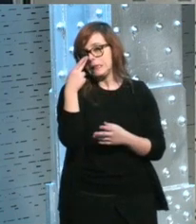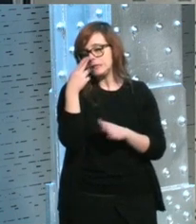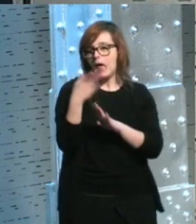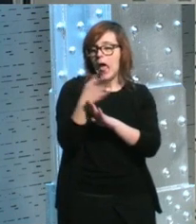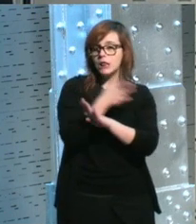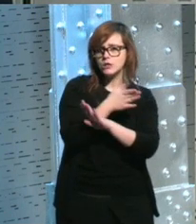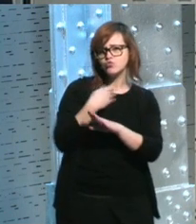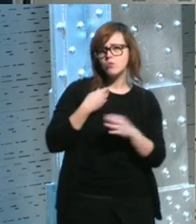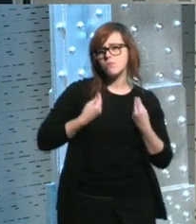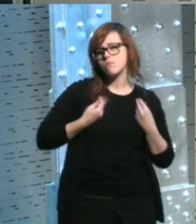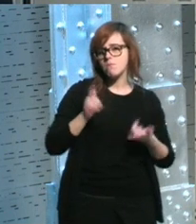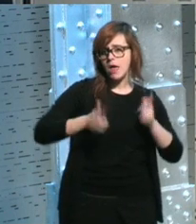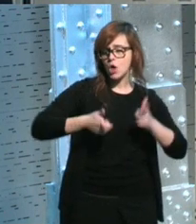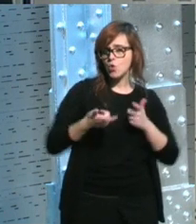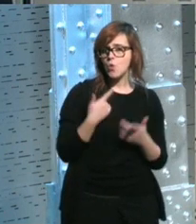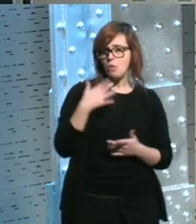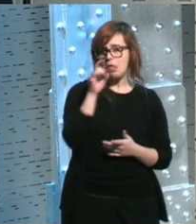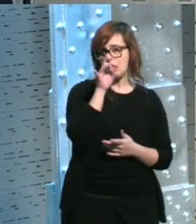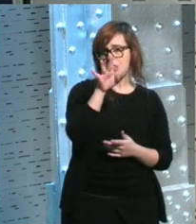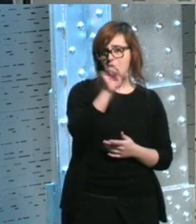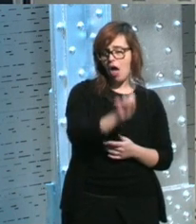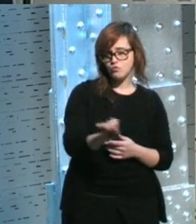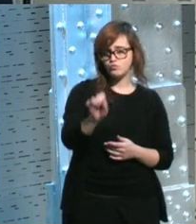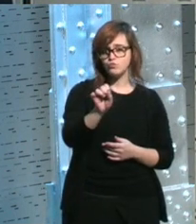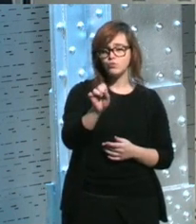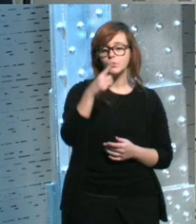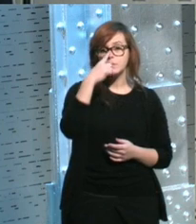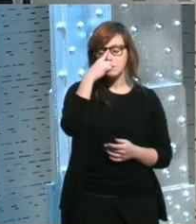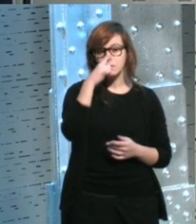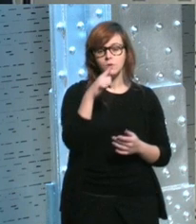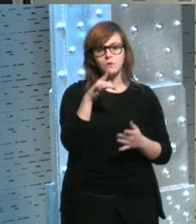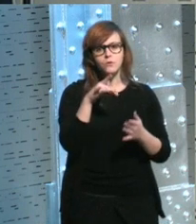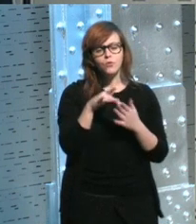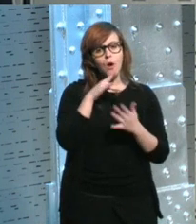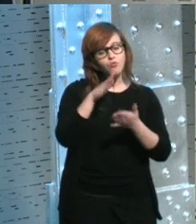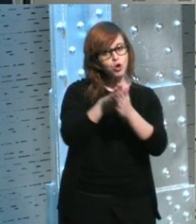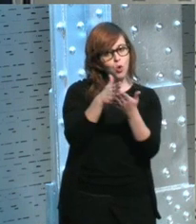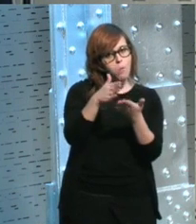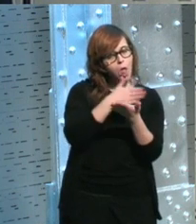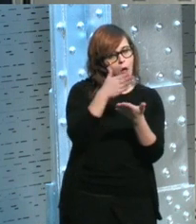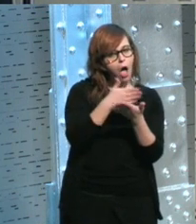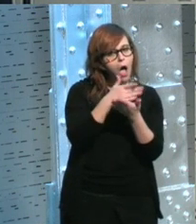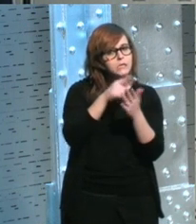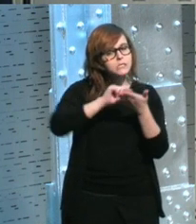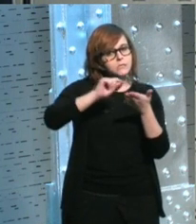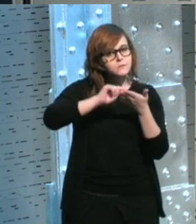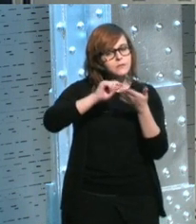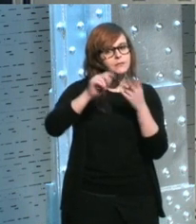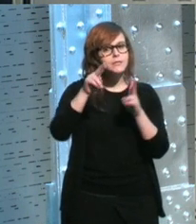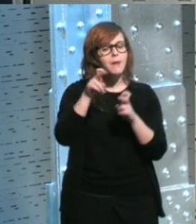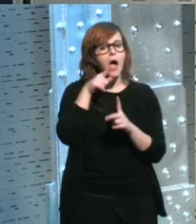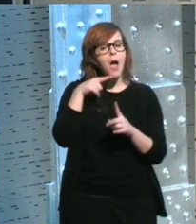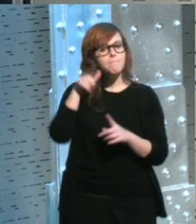viví en México 15 años y escribí una novela sobre el único conquistador que se puso del lado de